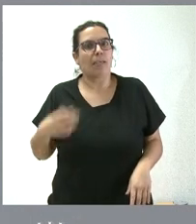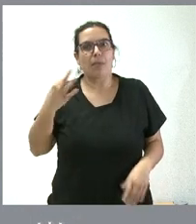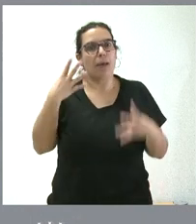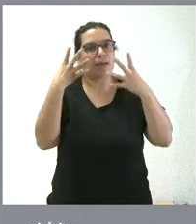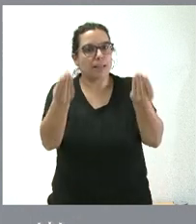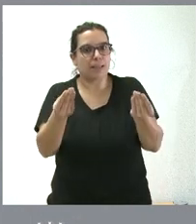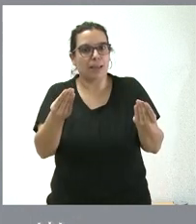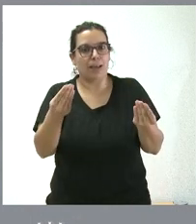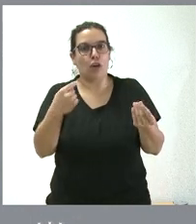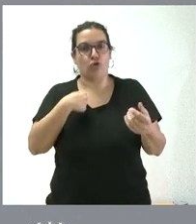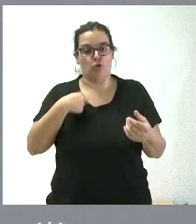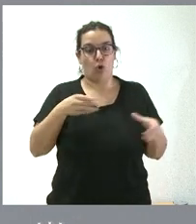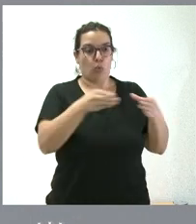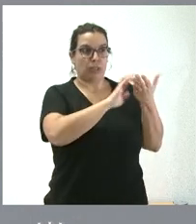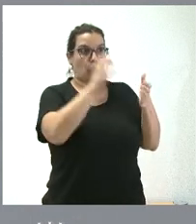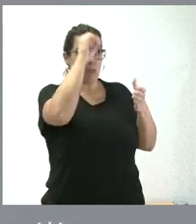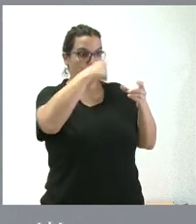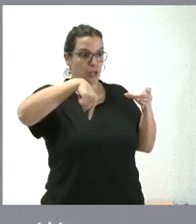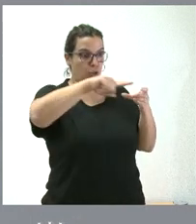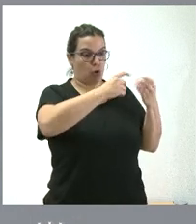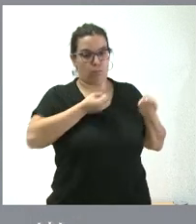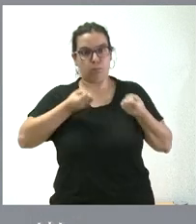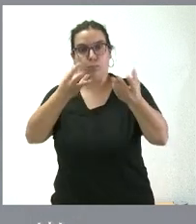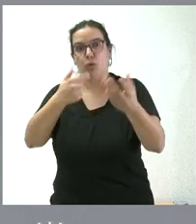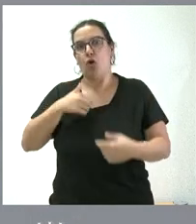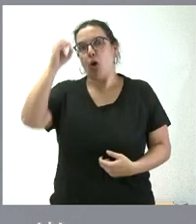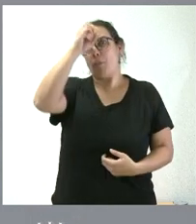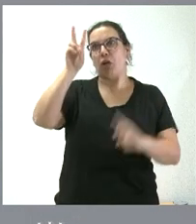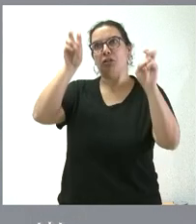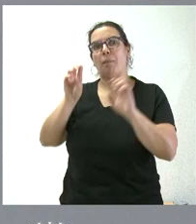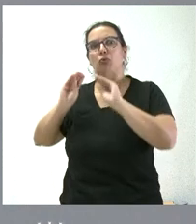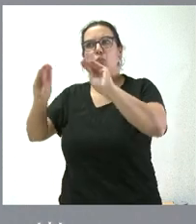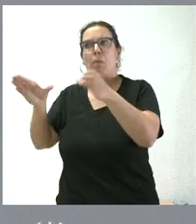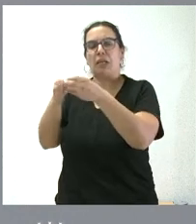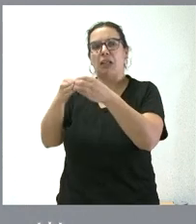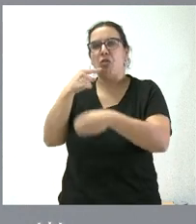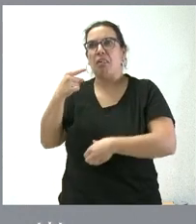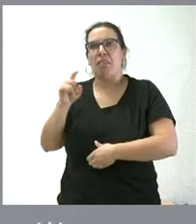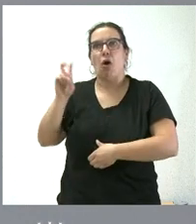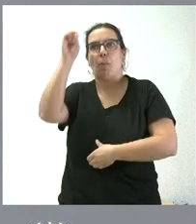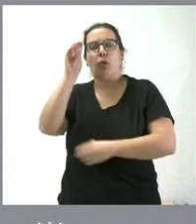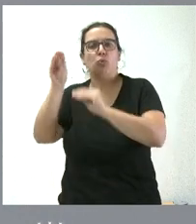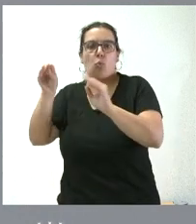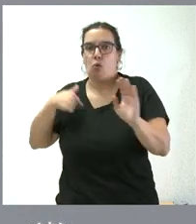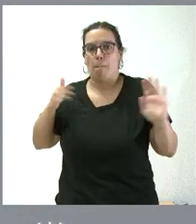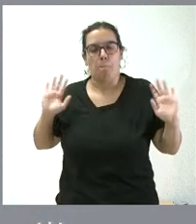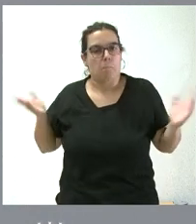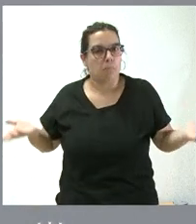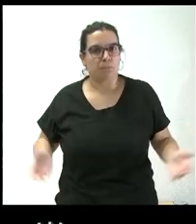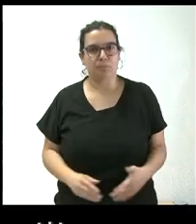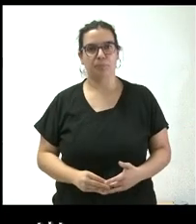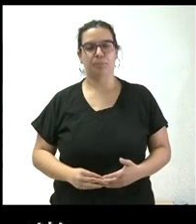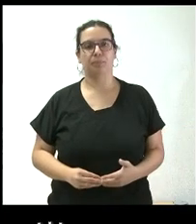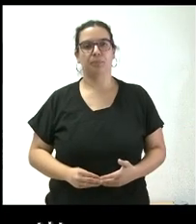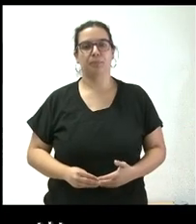que mi misión es trasladar la opinión de la junta de Castilla y león no hacer valoraciones so un partido político ni las opiniones de un partido político desde la junta de castill León en